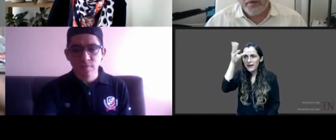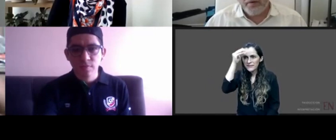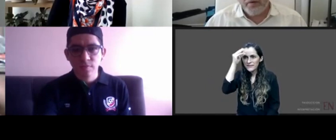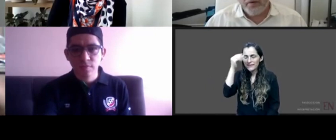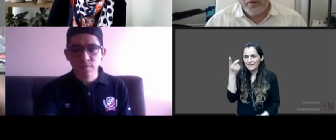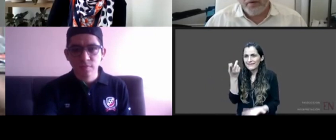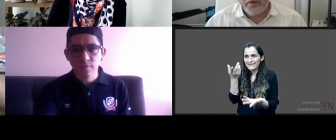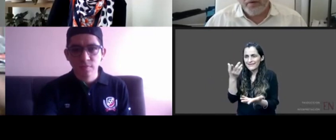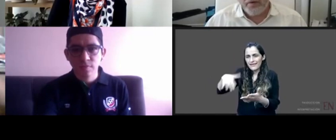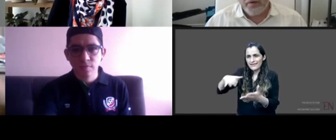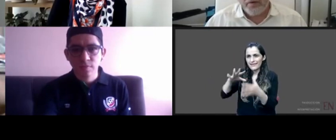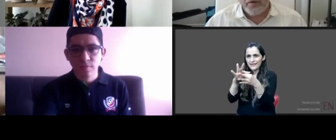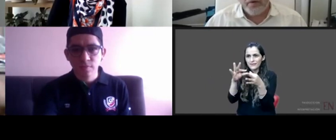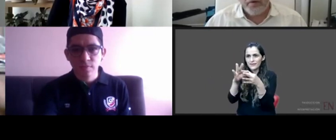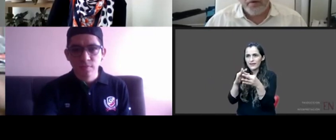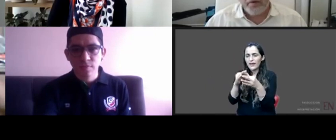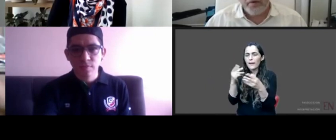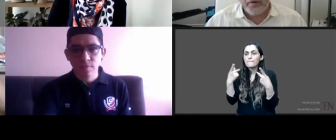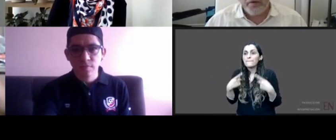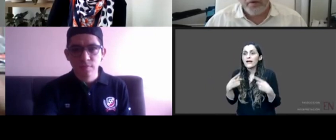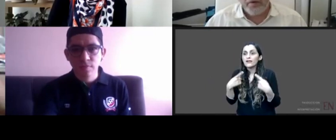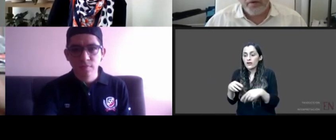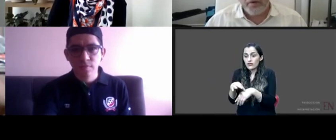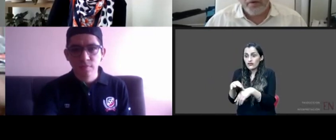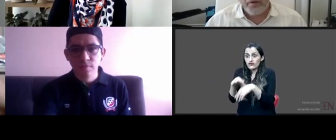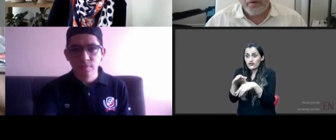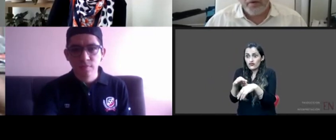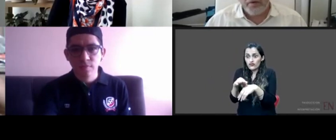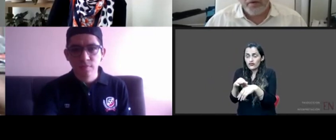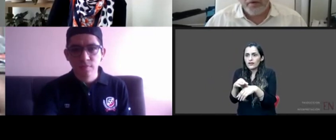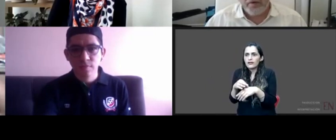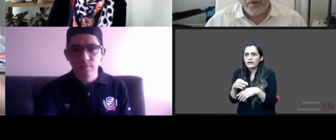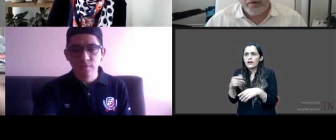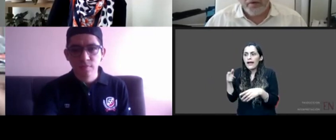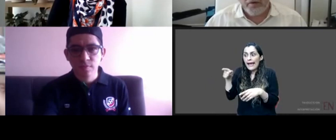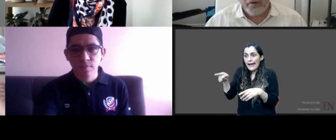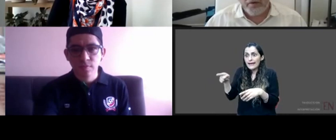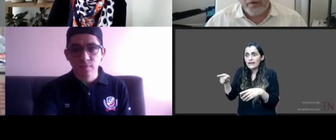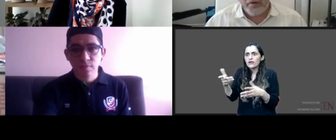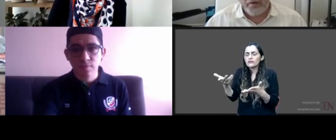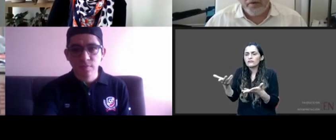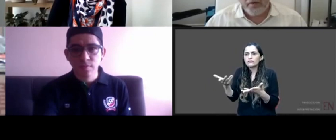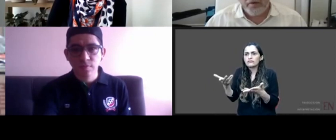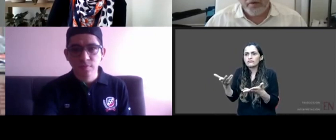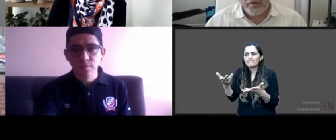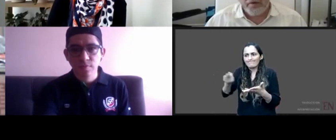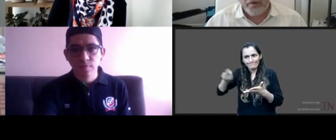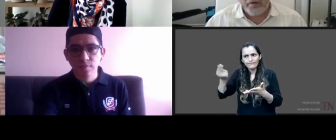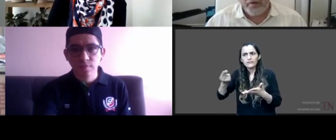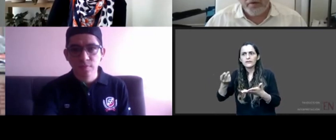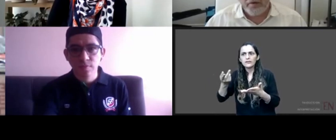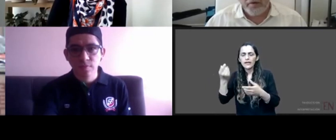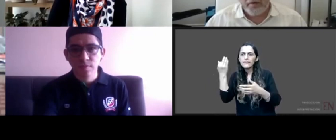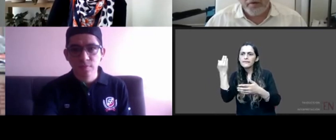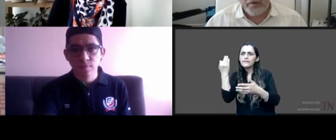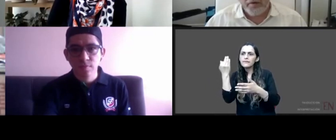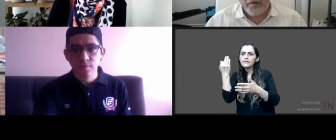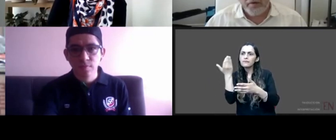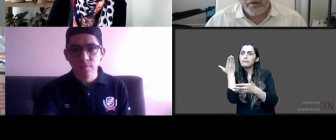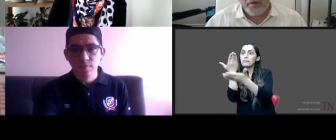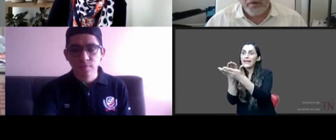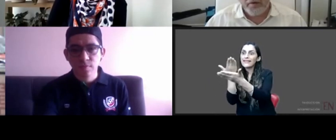propias personas que lo viven sean quienes tomen las riendas de qué se necesita, de por dónde se tiene que